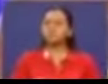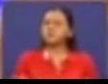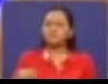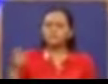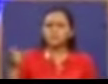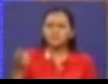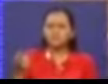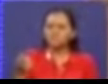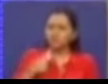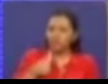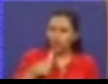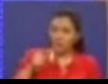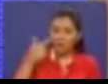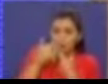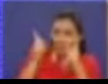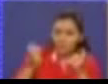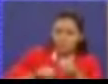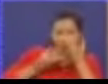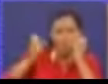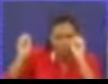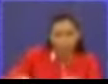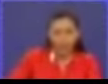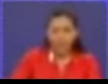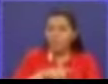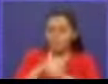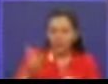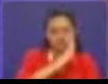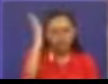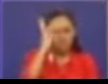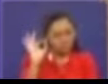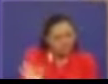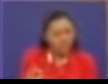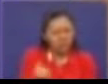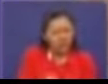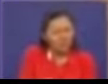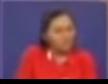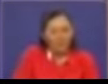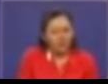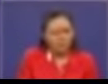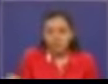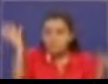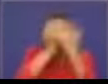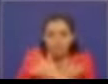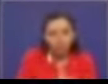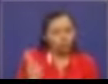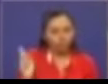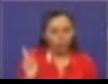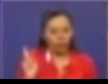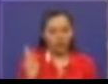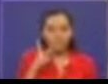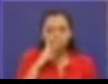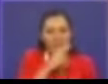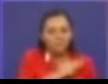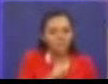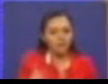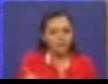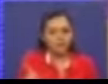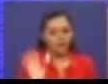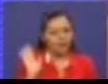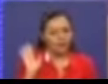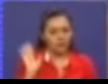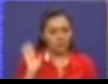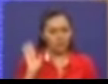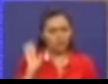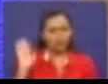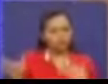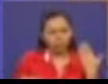los inmorales que son. Es una sinvergüencería lo que están haciendo. Están engañando al pueblo ecuatoriano, están mintiendo. Y a